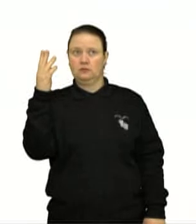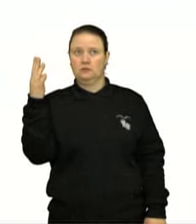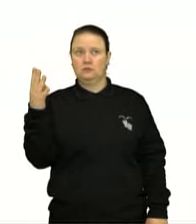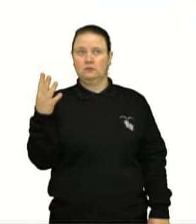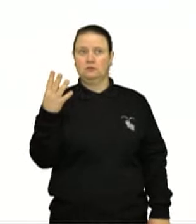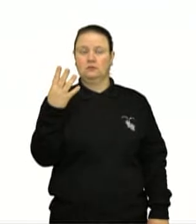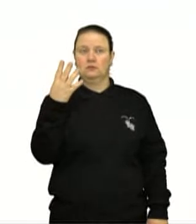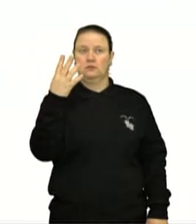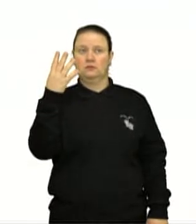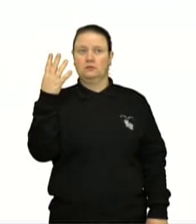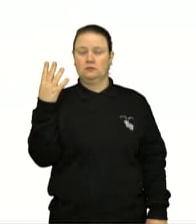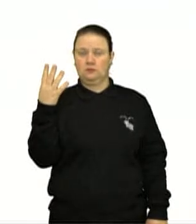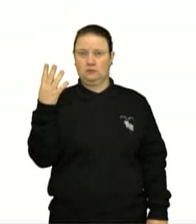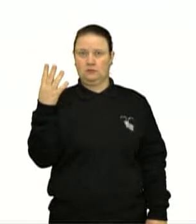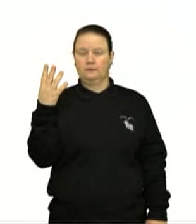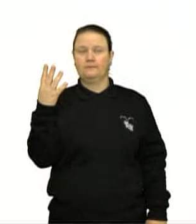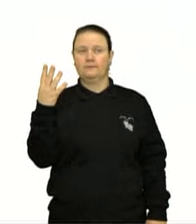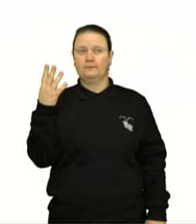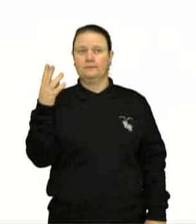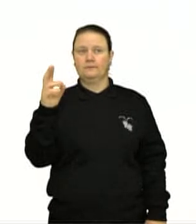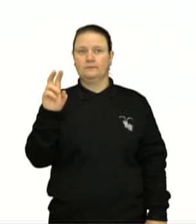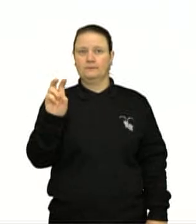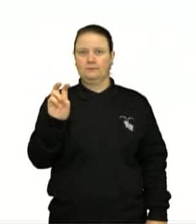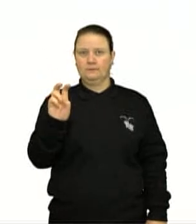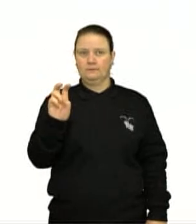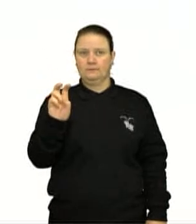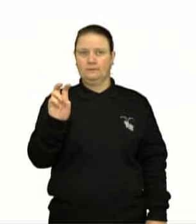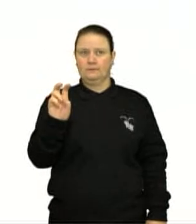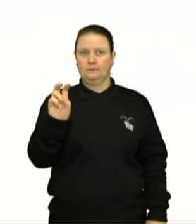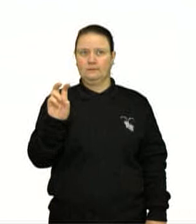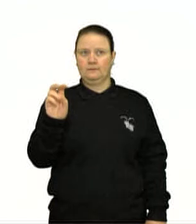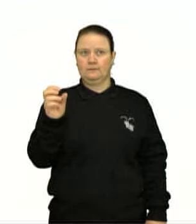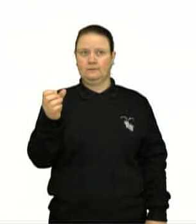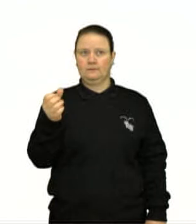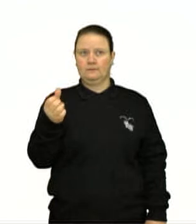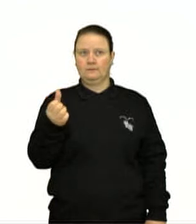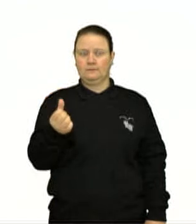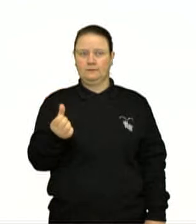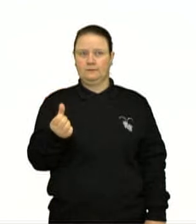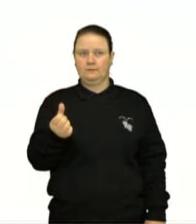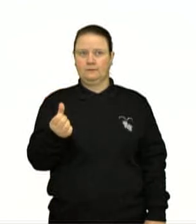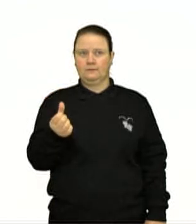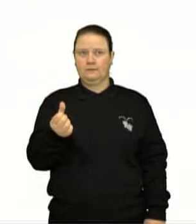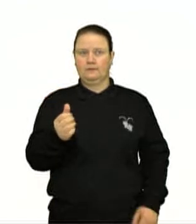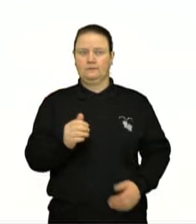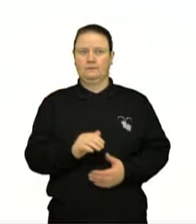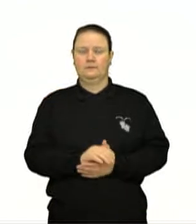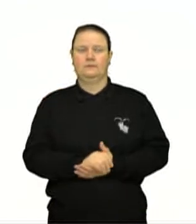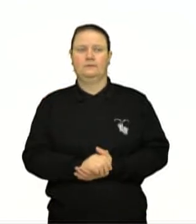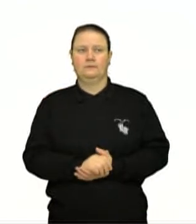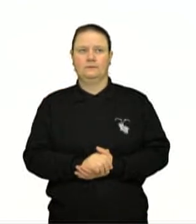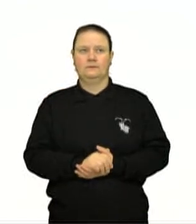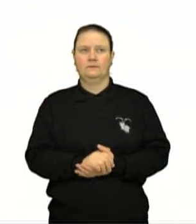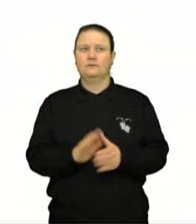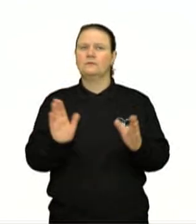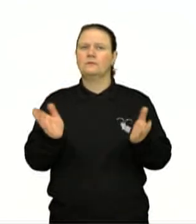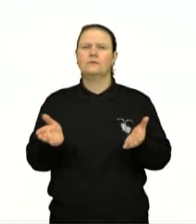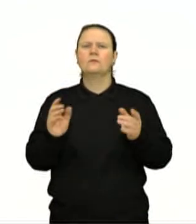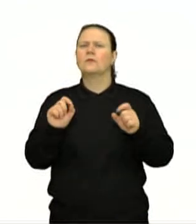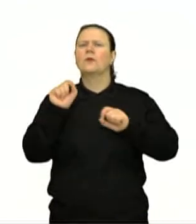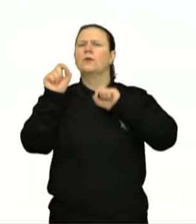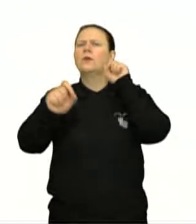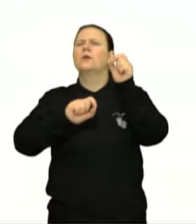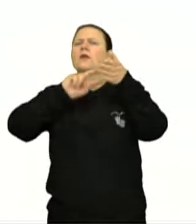al asunto, 4, cabrón, 5, pelotudo y 6, pudrir todo. ¿Qué será